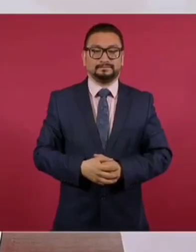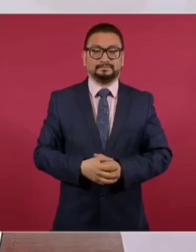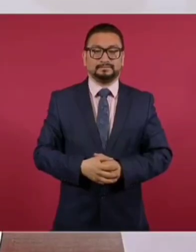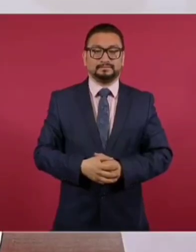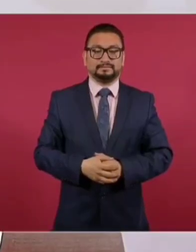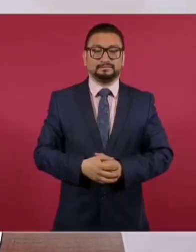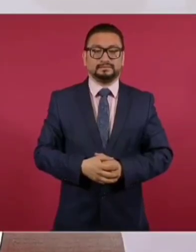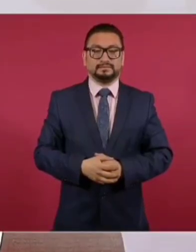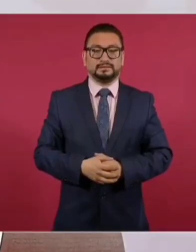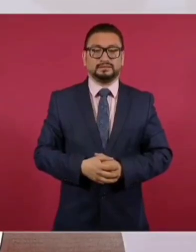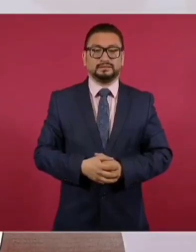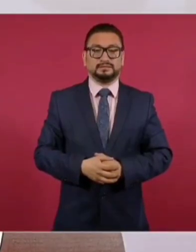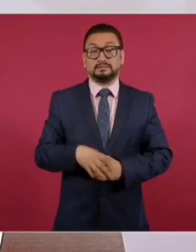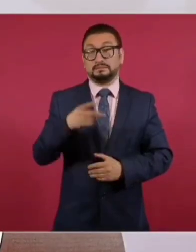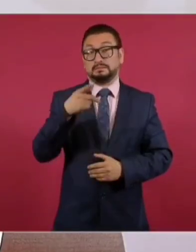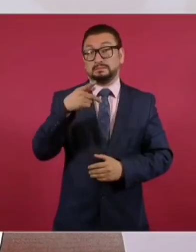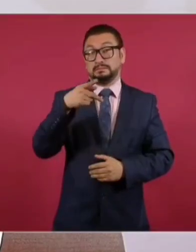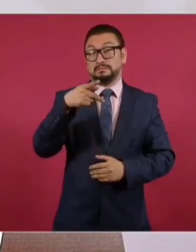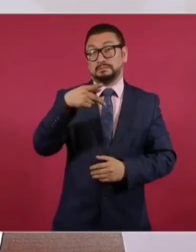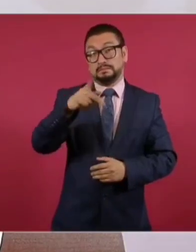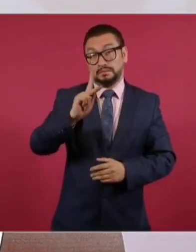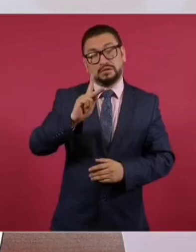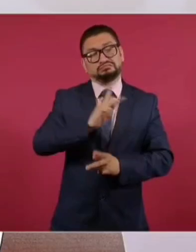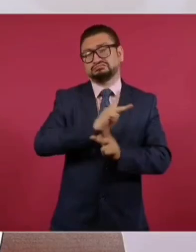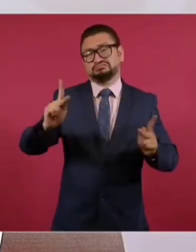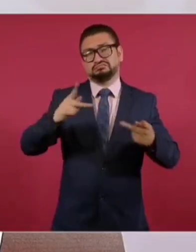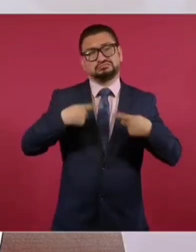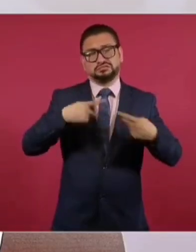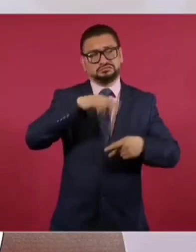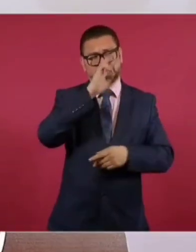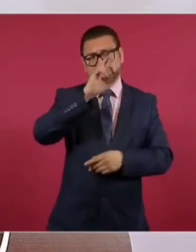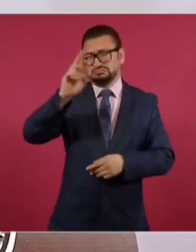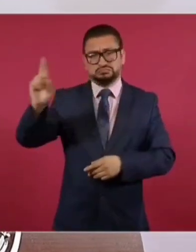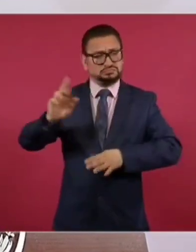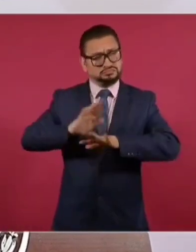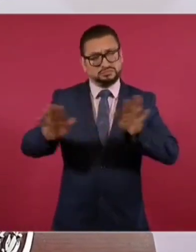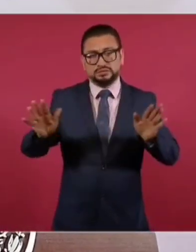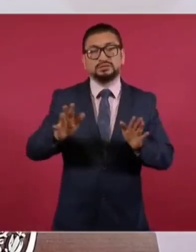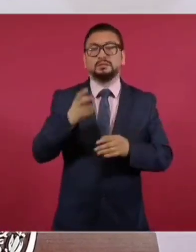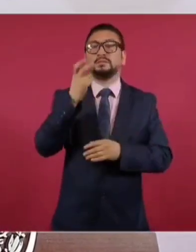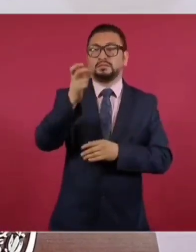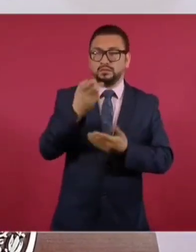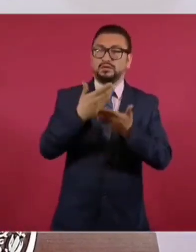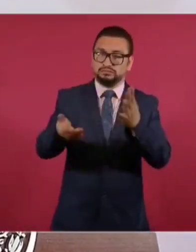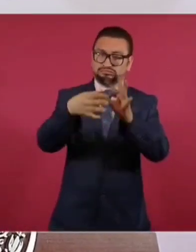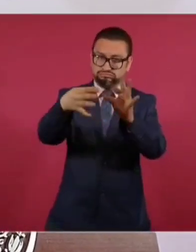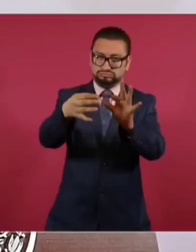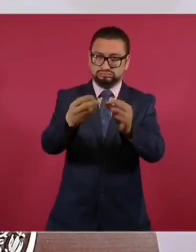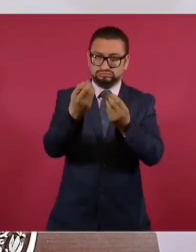Pero también hay que respetar a todos. Pero esa es la explicación que puedo dar.